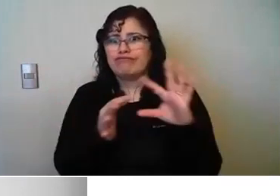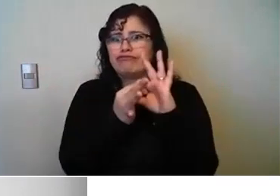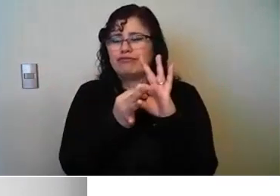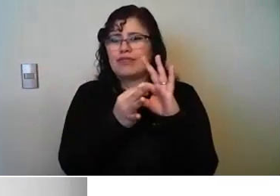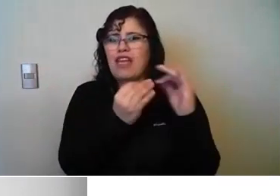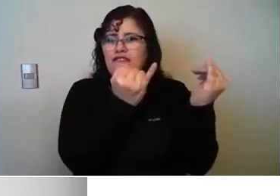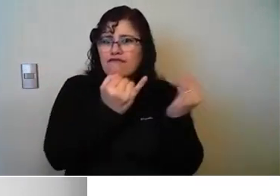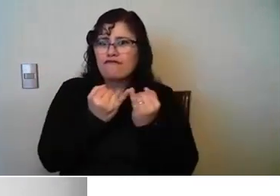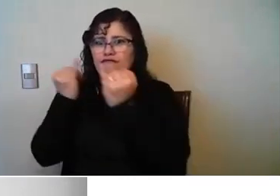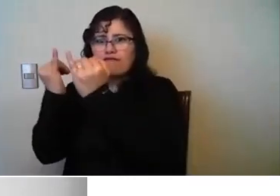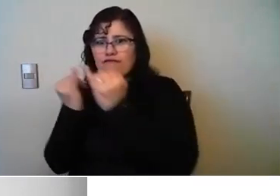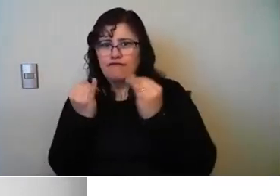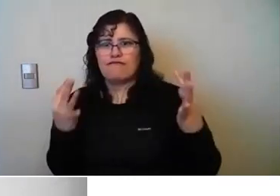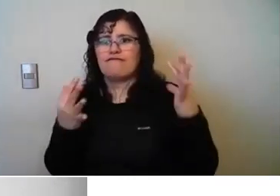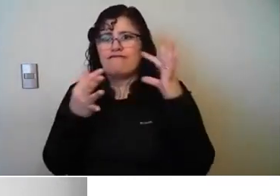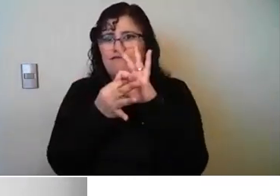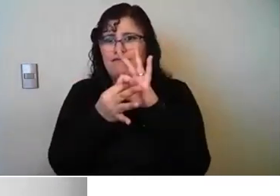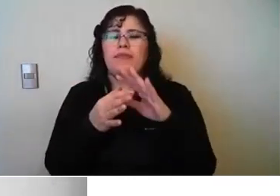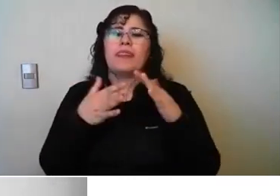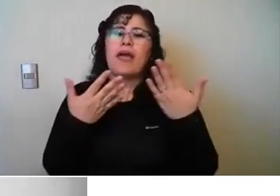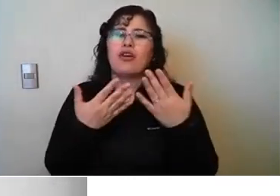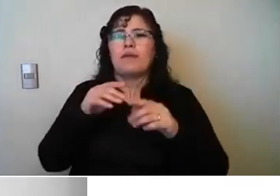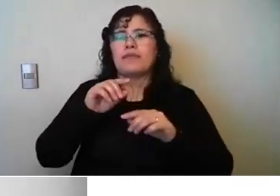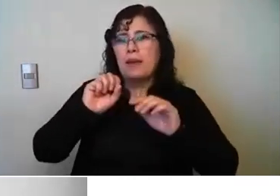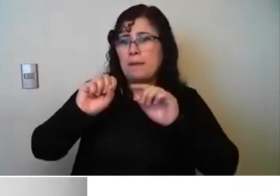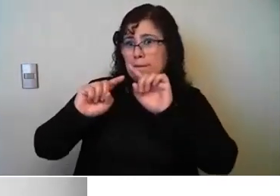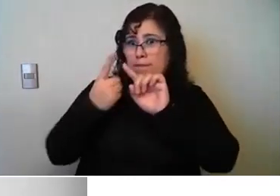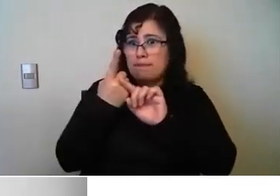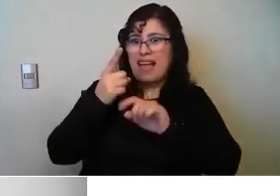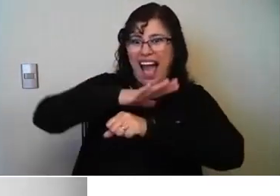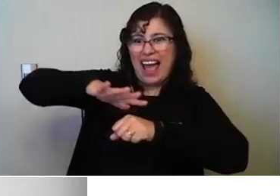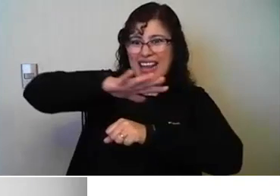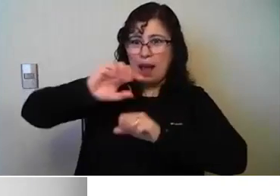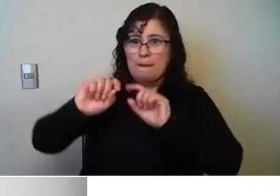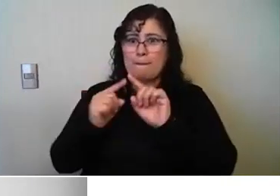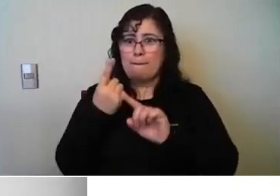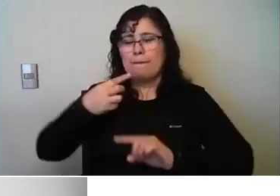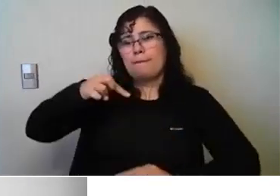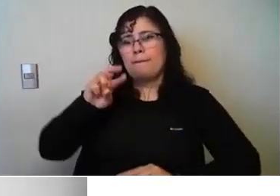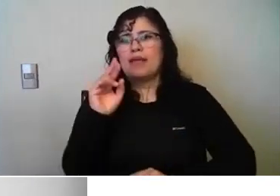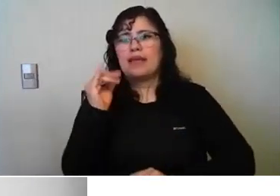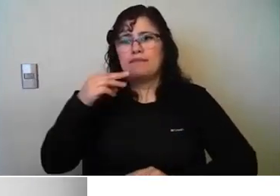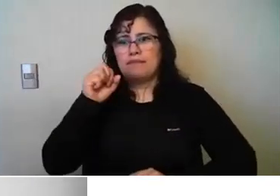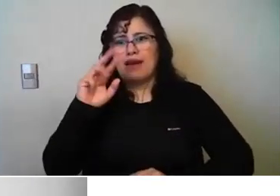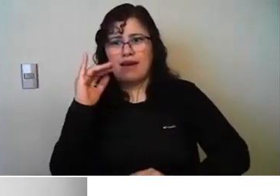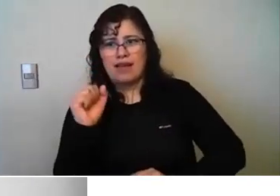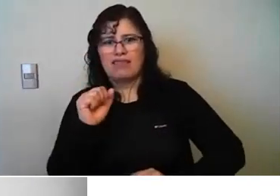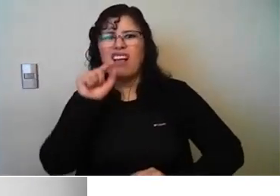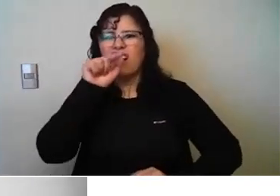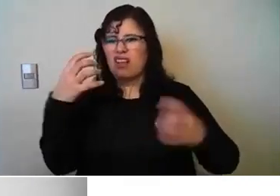áreas primarias reciben un tipo de estímulo o se encargan de una función específica.